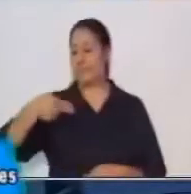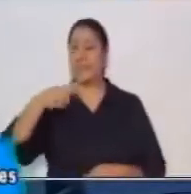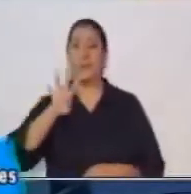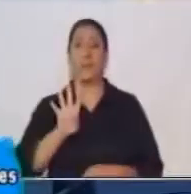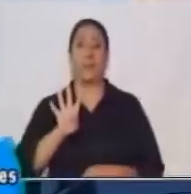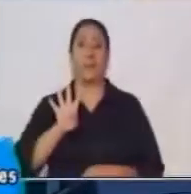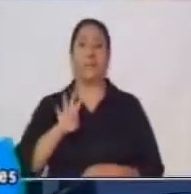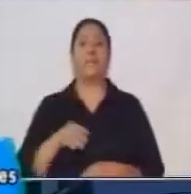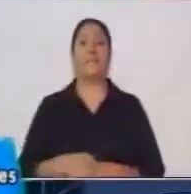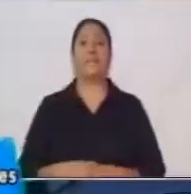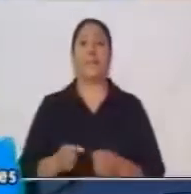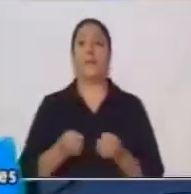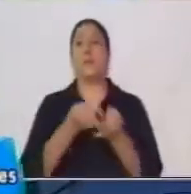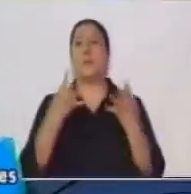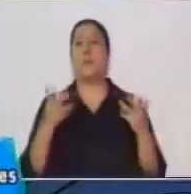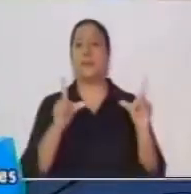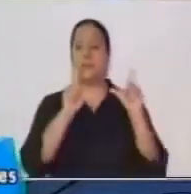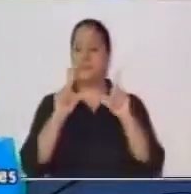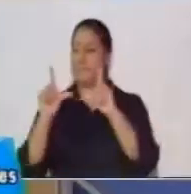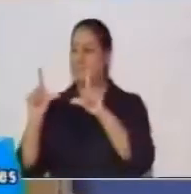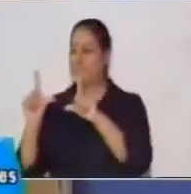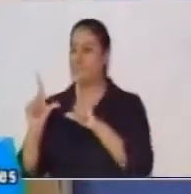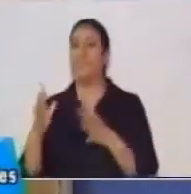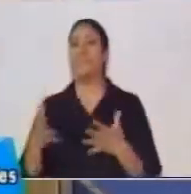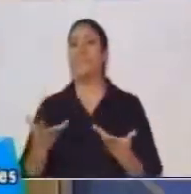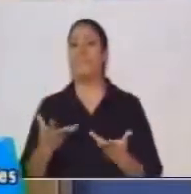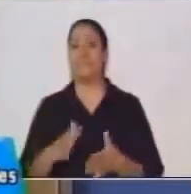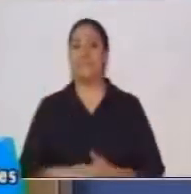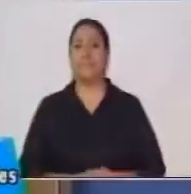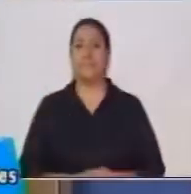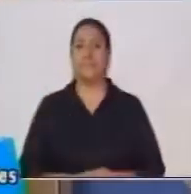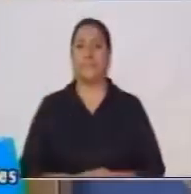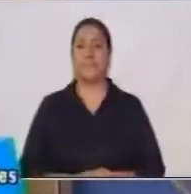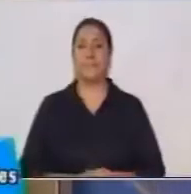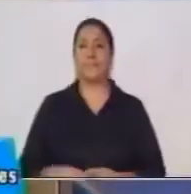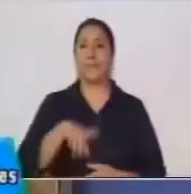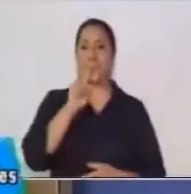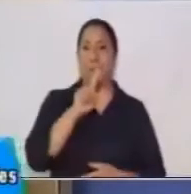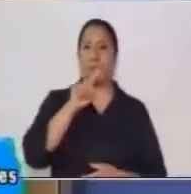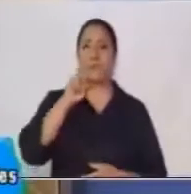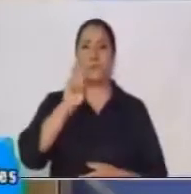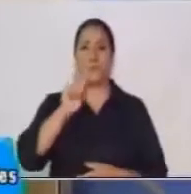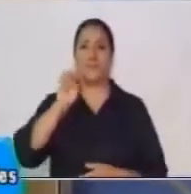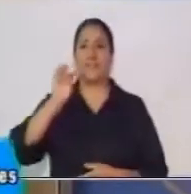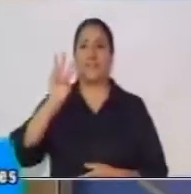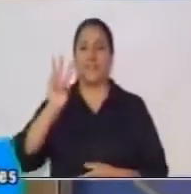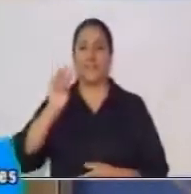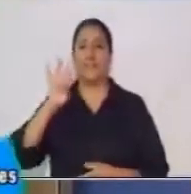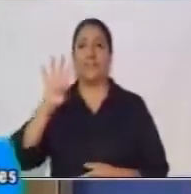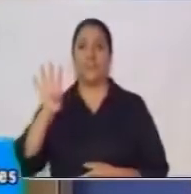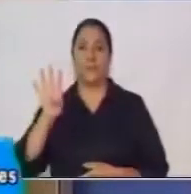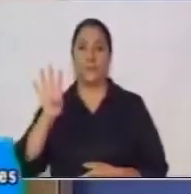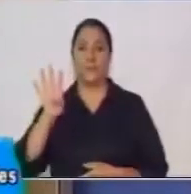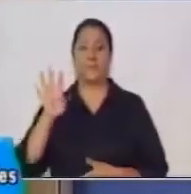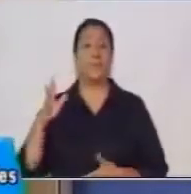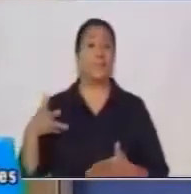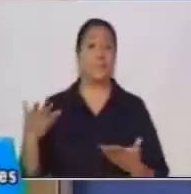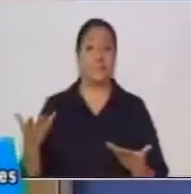¿Cuántos cuadros formamos? Formamos 4. 1, 2, 3,